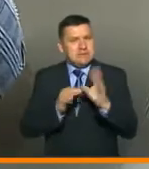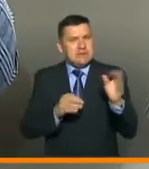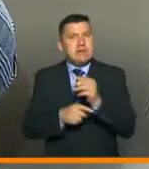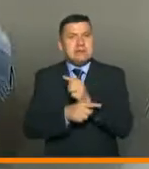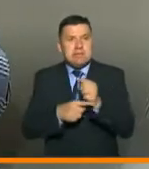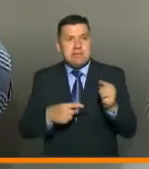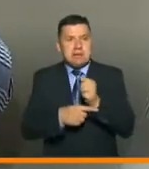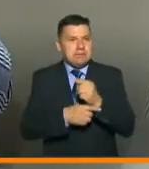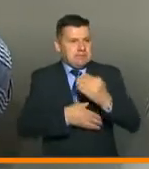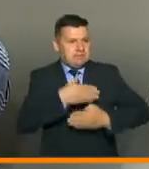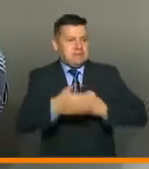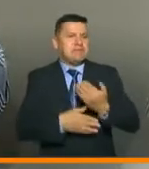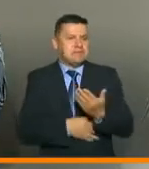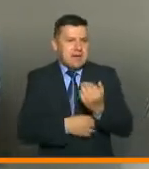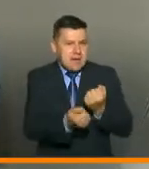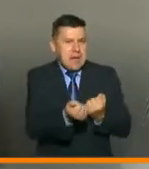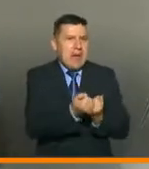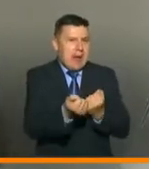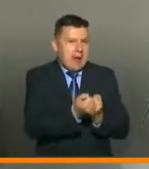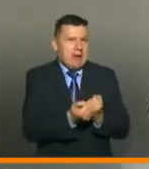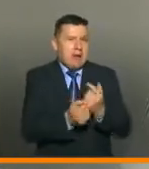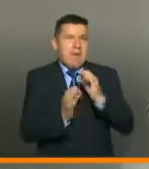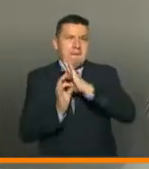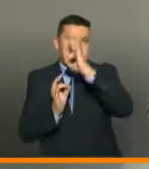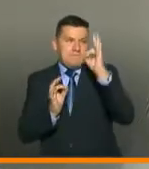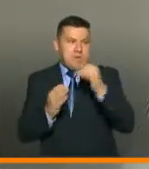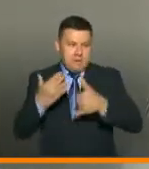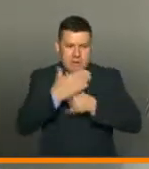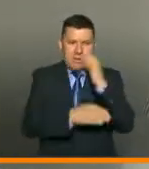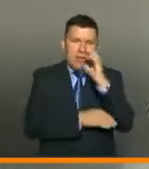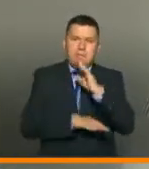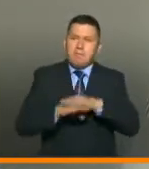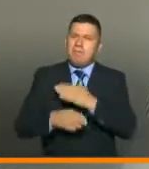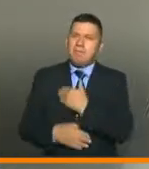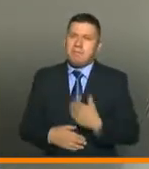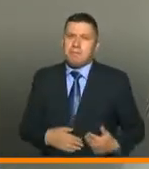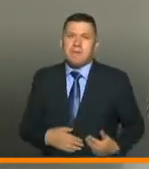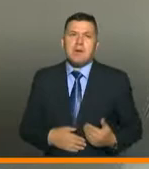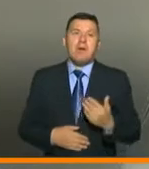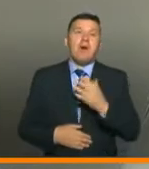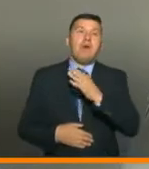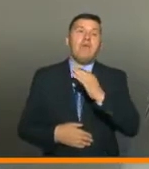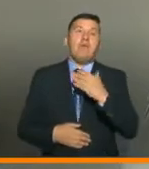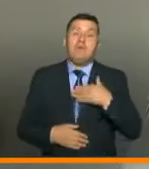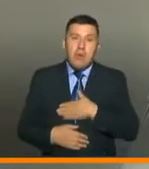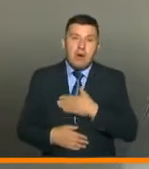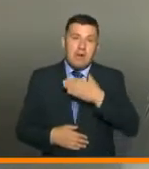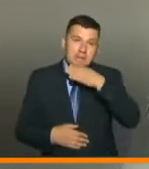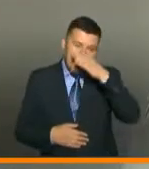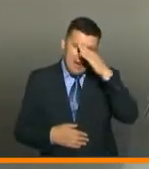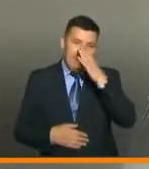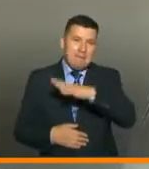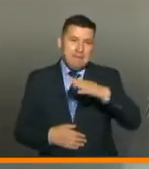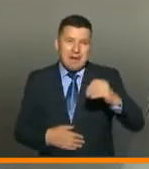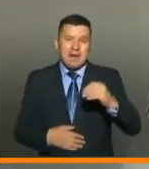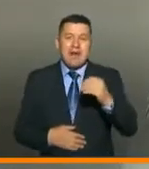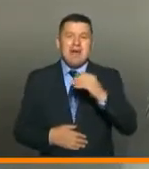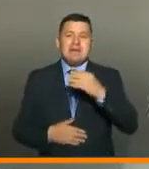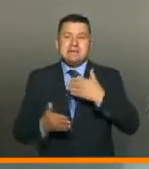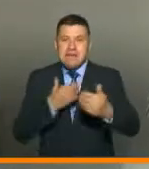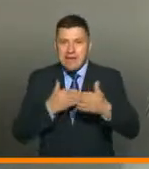semana vamos a seguir avanzando porque el apoyo se está dando en todas las regiones del país. Vamos a ver, presidente, Bolívar, Magdalena, Medellín, Antioquia y San